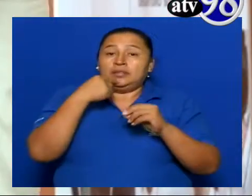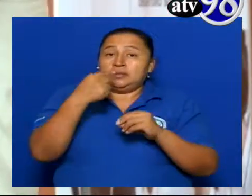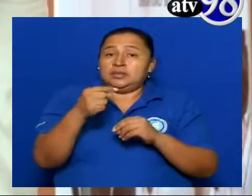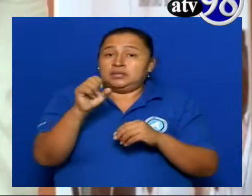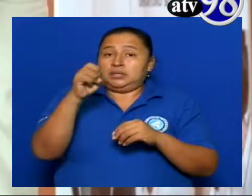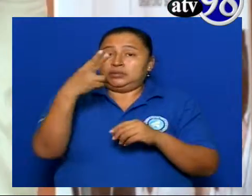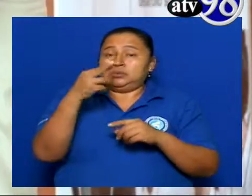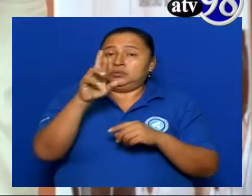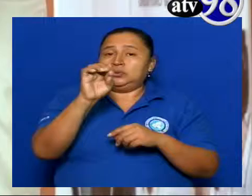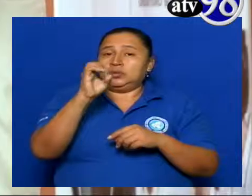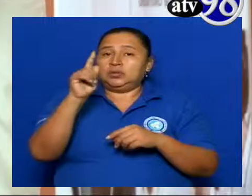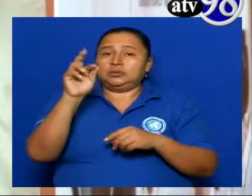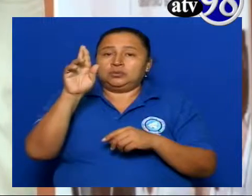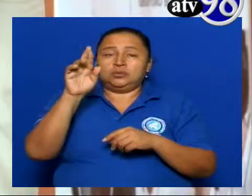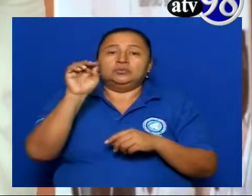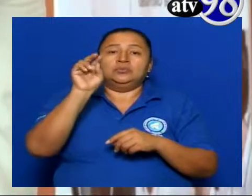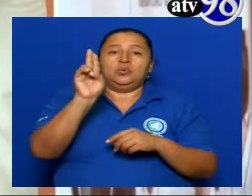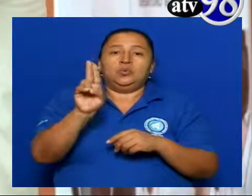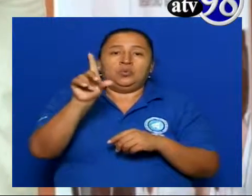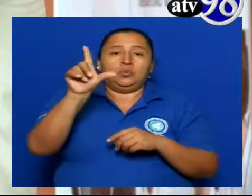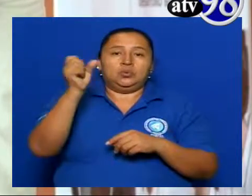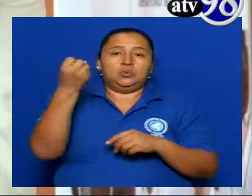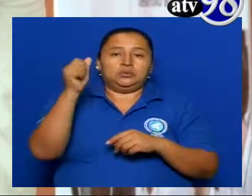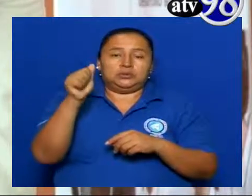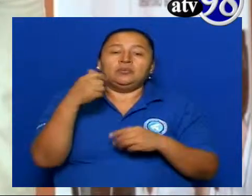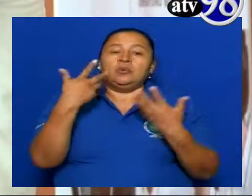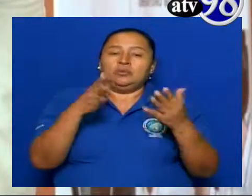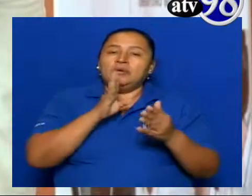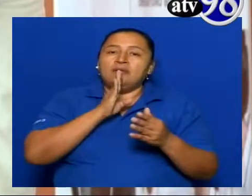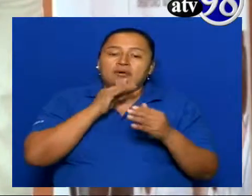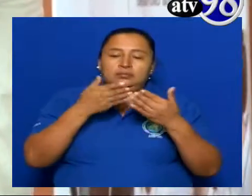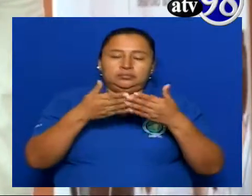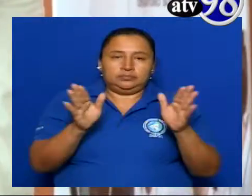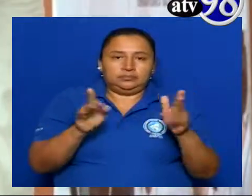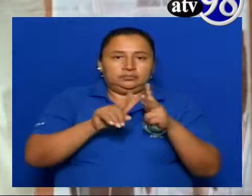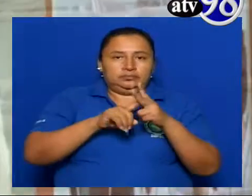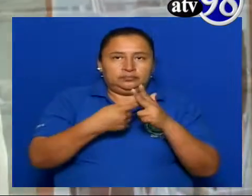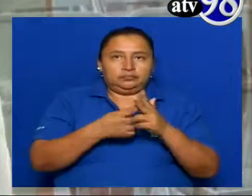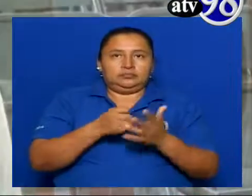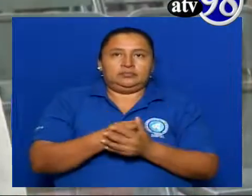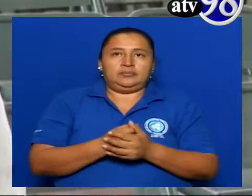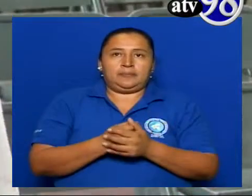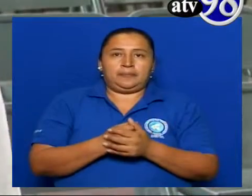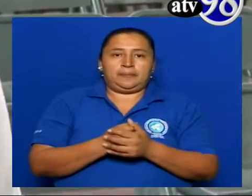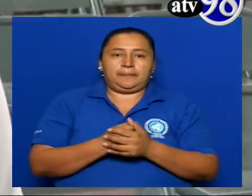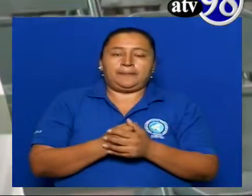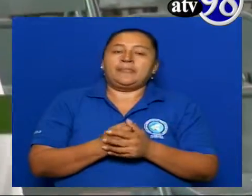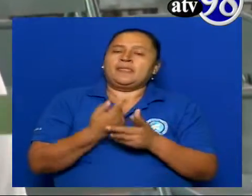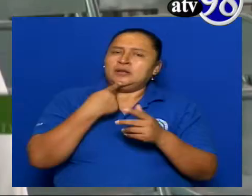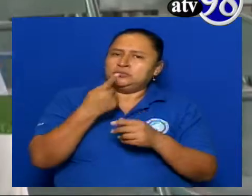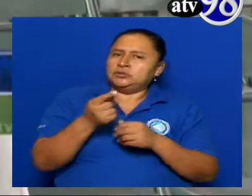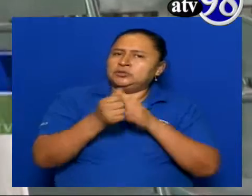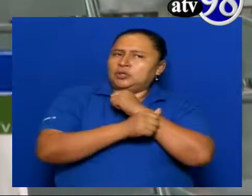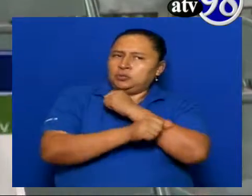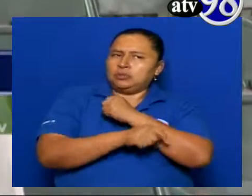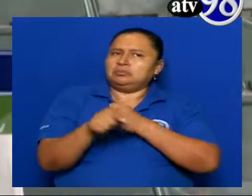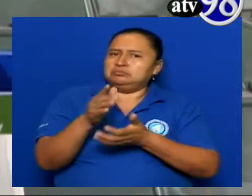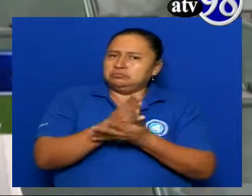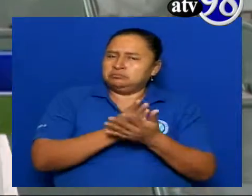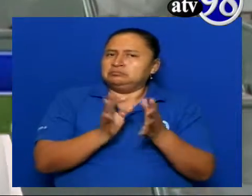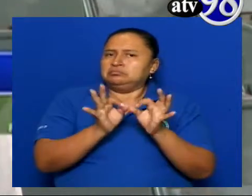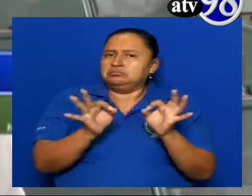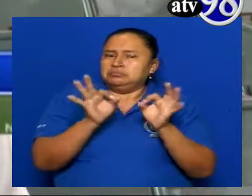vicerrector de la ULSA durante su alocución de apertura. Es algo muy interesante porque así